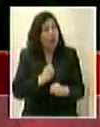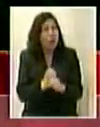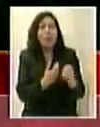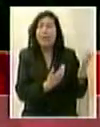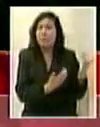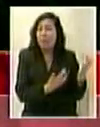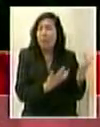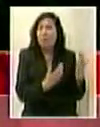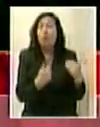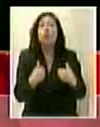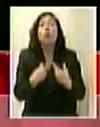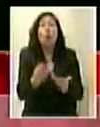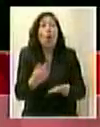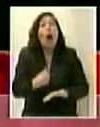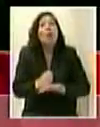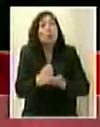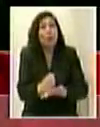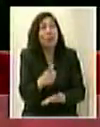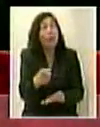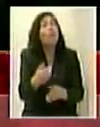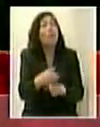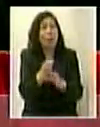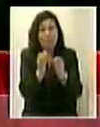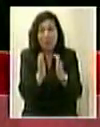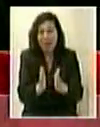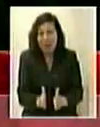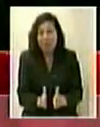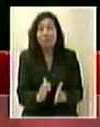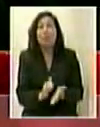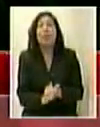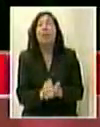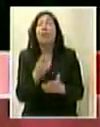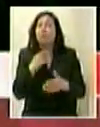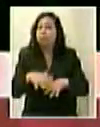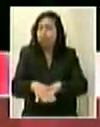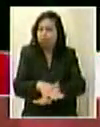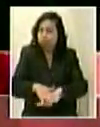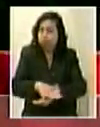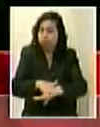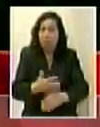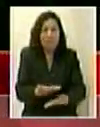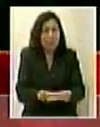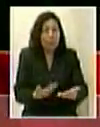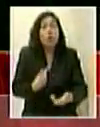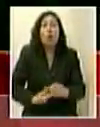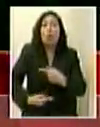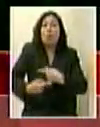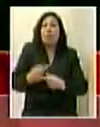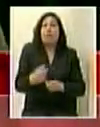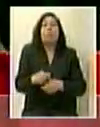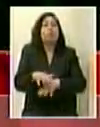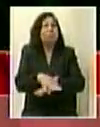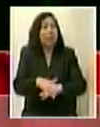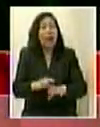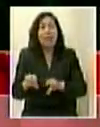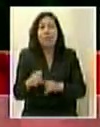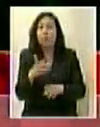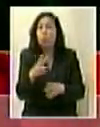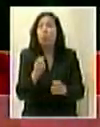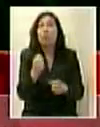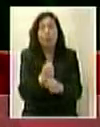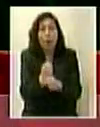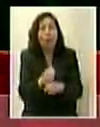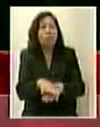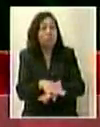yo resolví sus necesidades formales, tramité el documento, volví, lo llevamos y ejecutamos el